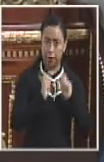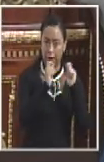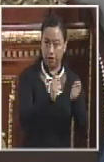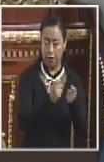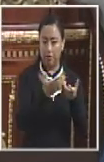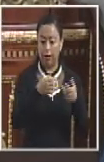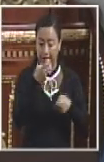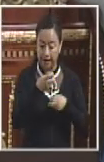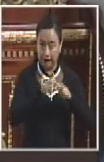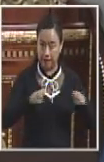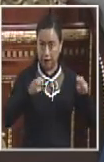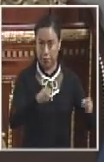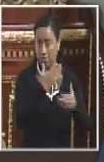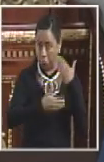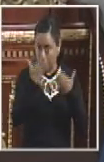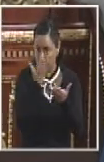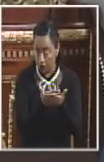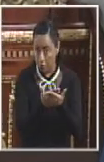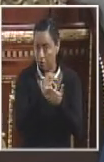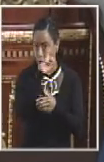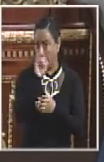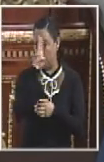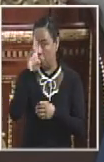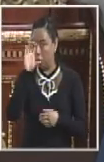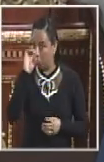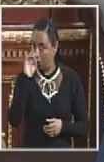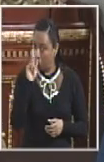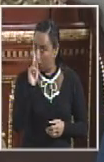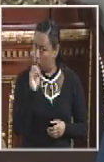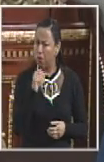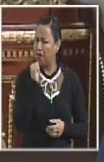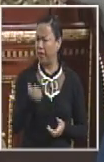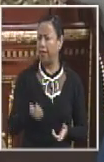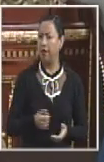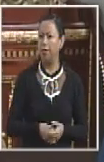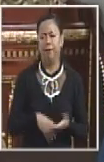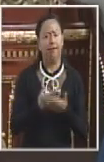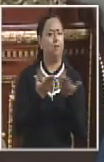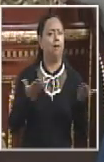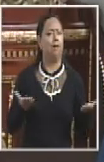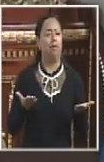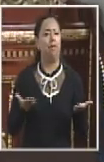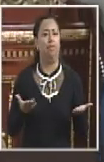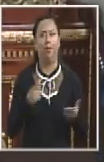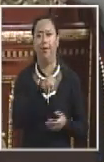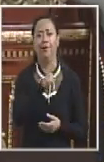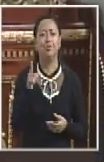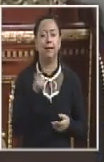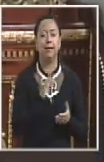que los proponga la Jucopo. Y